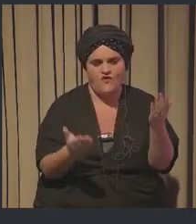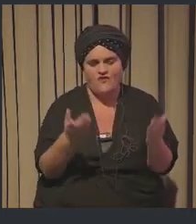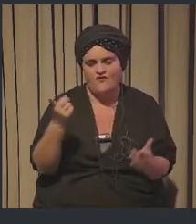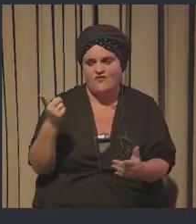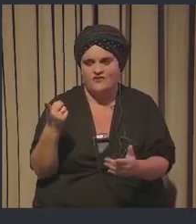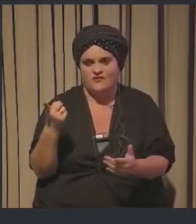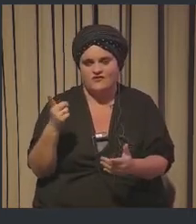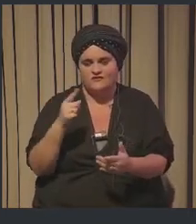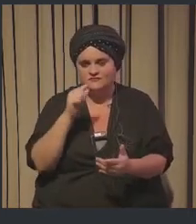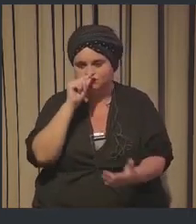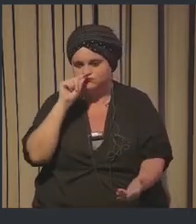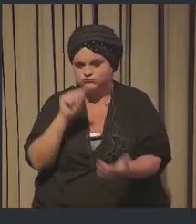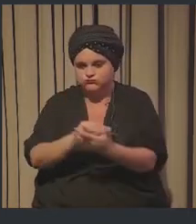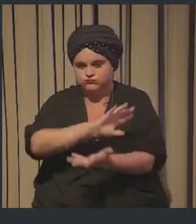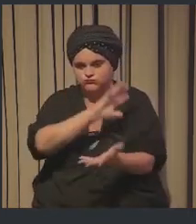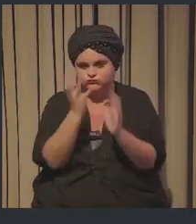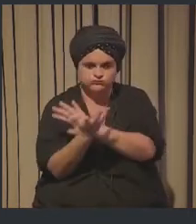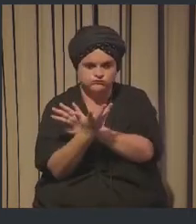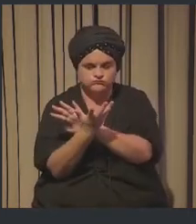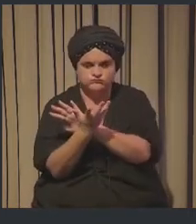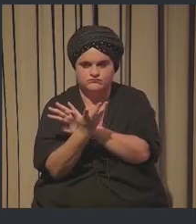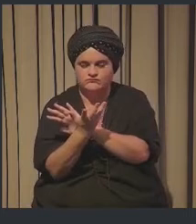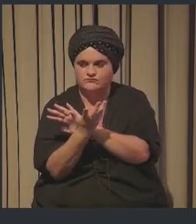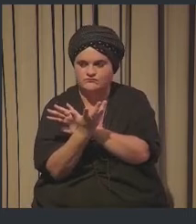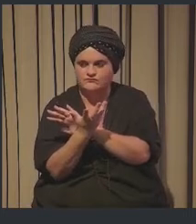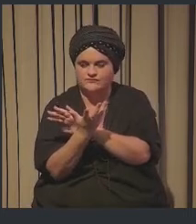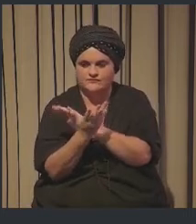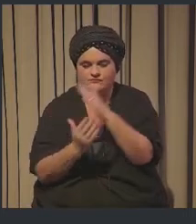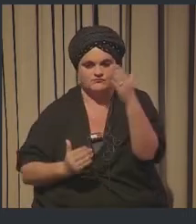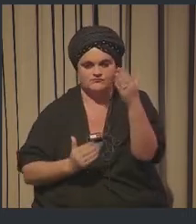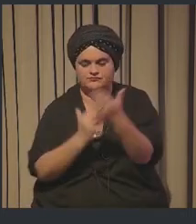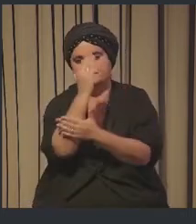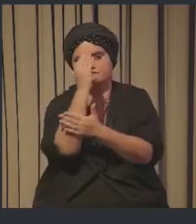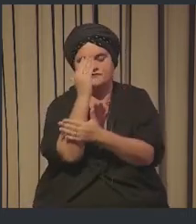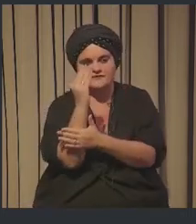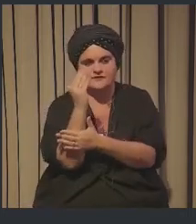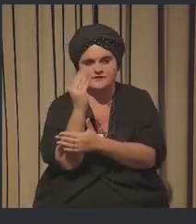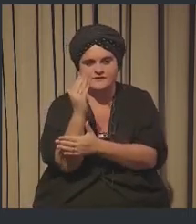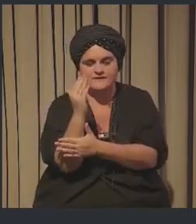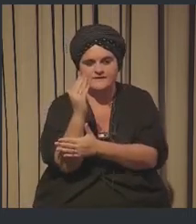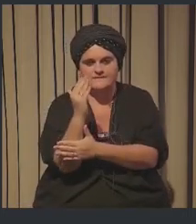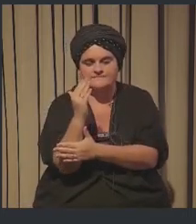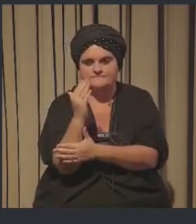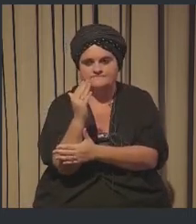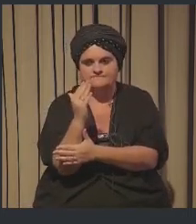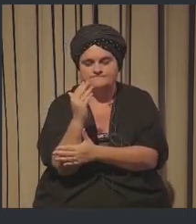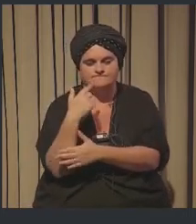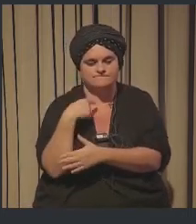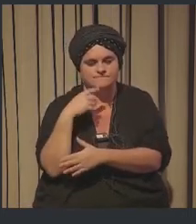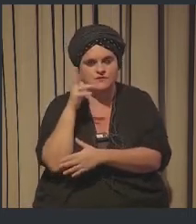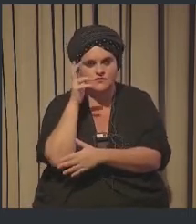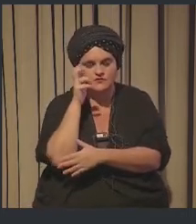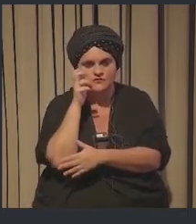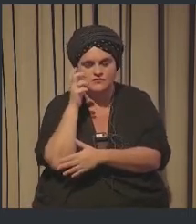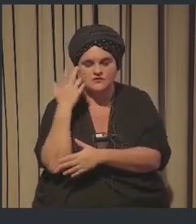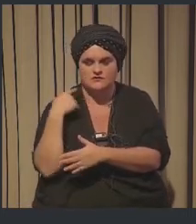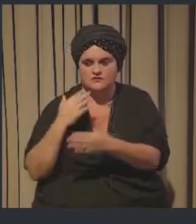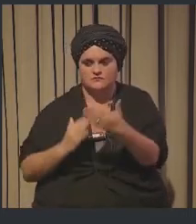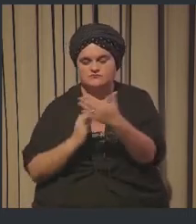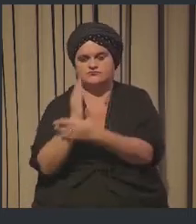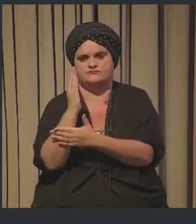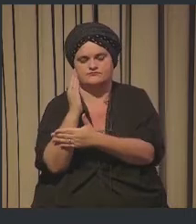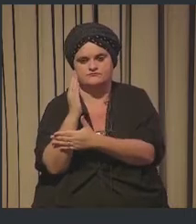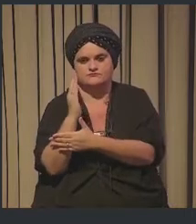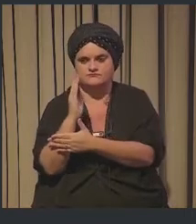repentino. Los eventos, las disrupciones. He oído la palabra disrupción en